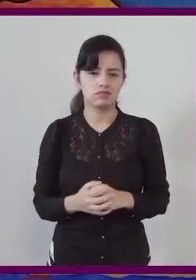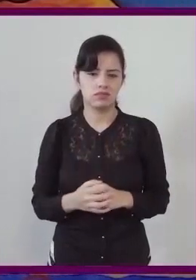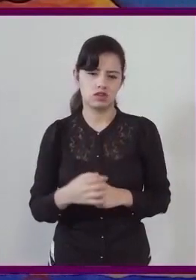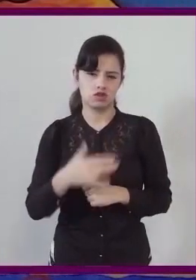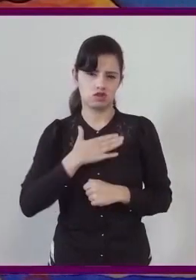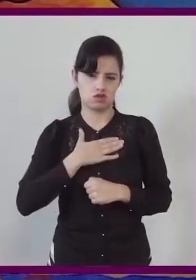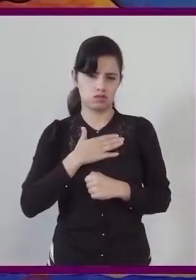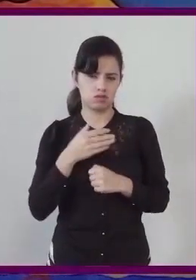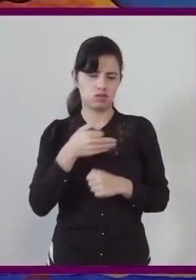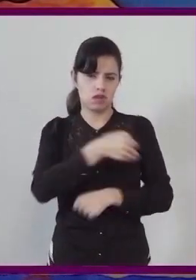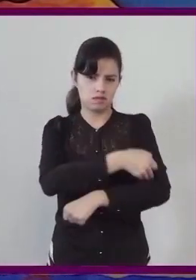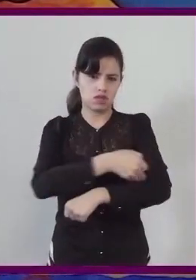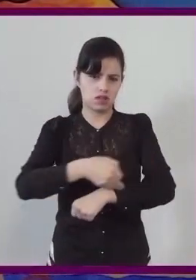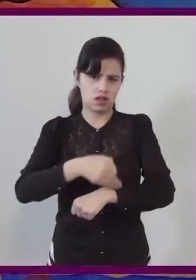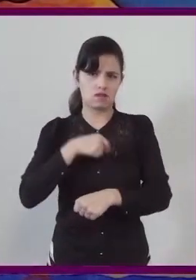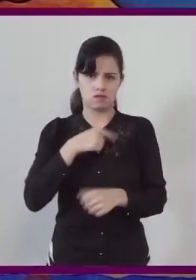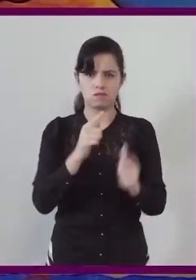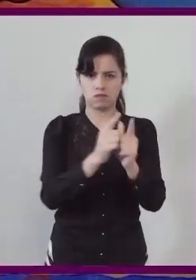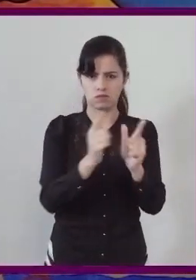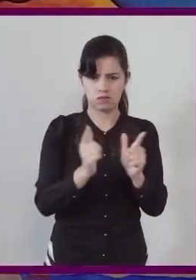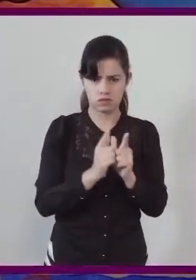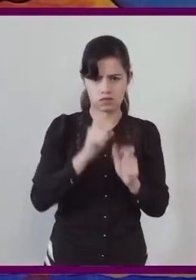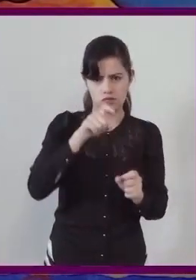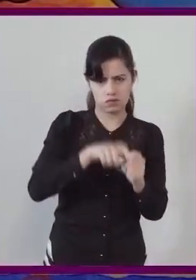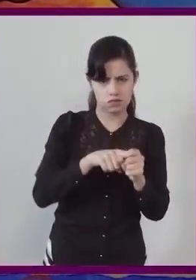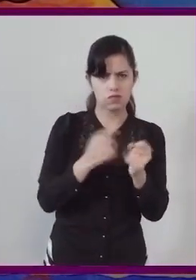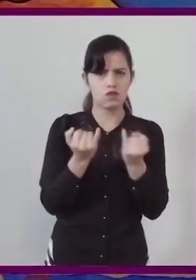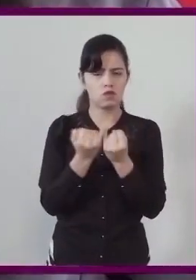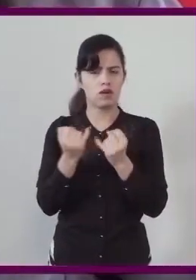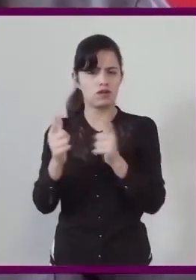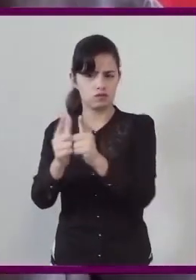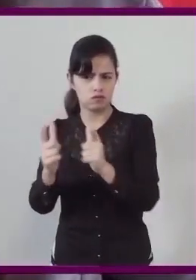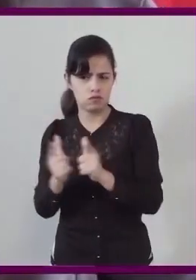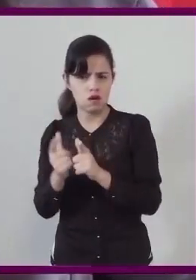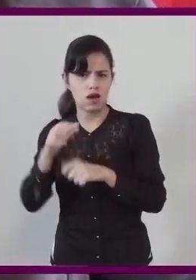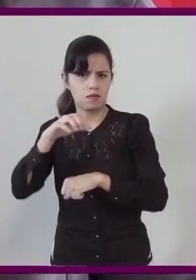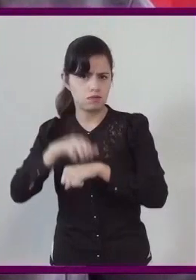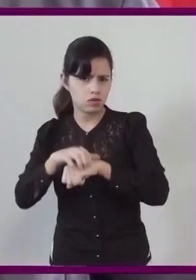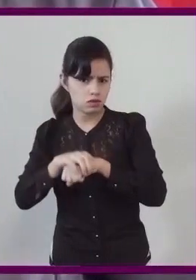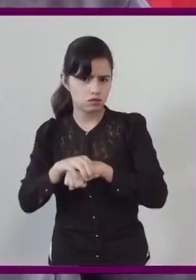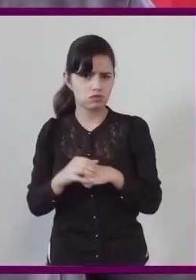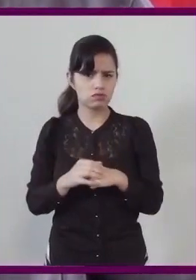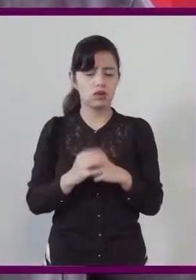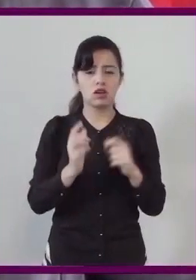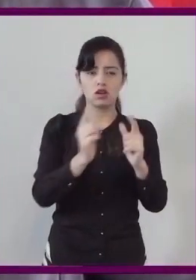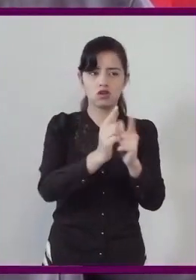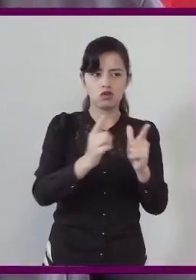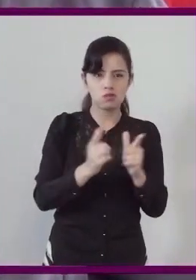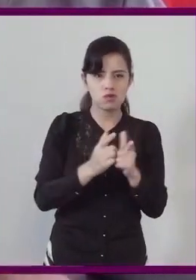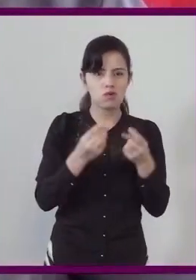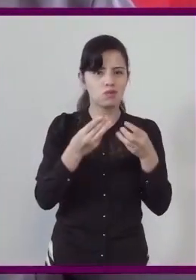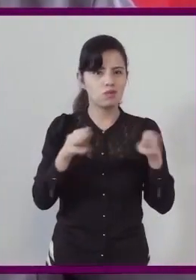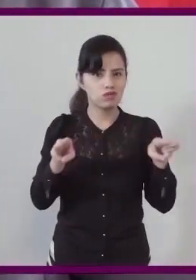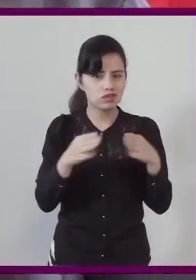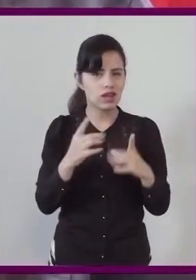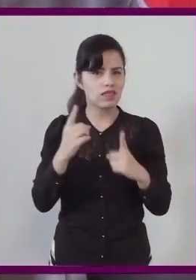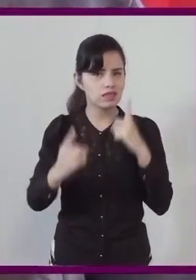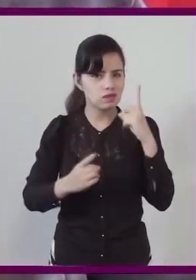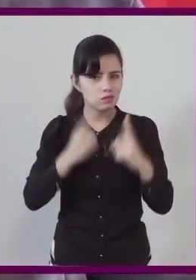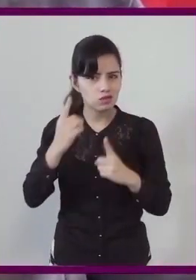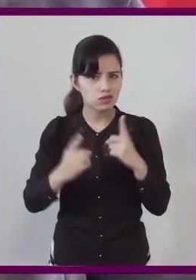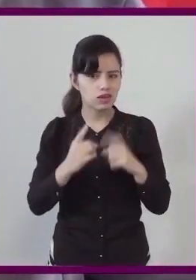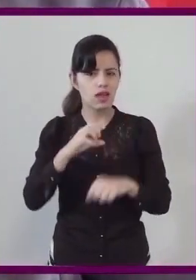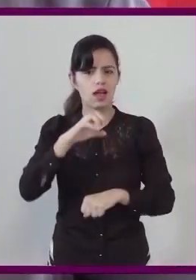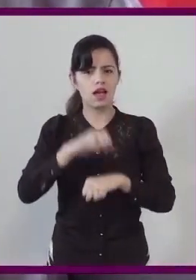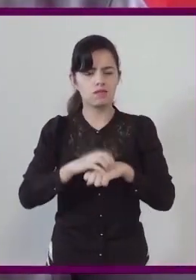pertenezco, pero también pertenezco a grupo de amigas y amigos. Mi grupo de rock, mi equipo deportivo, los amigos y